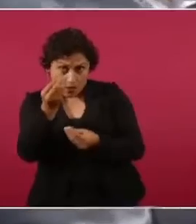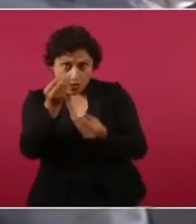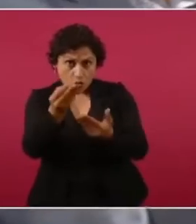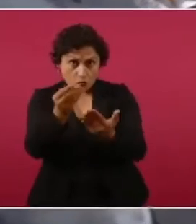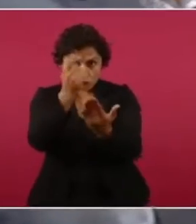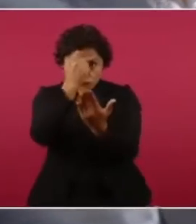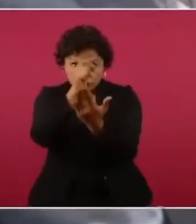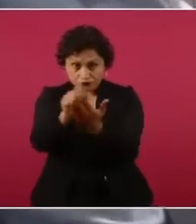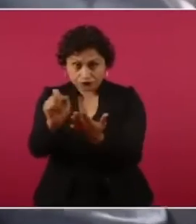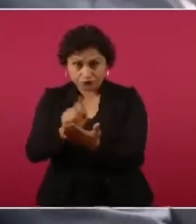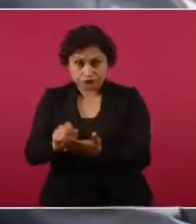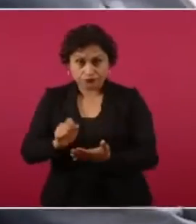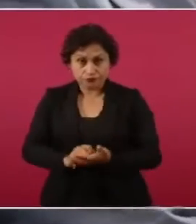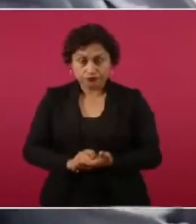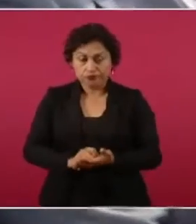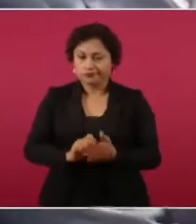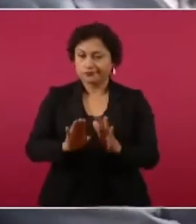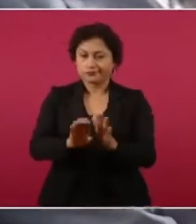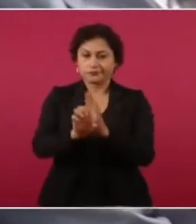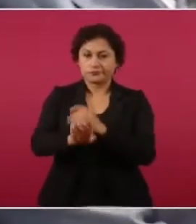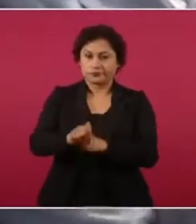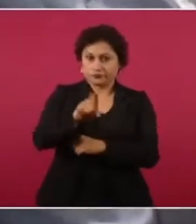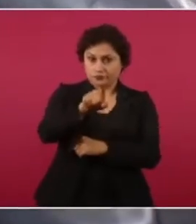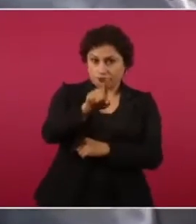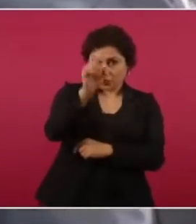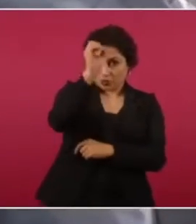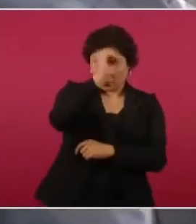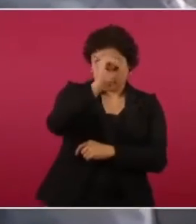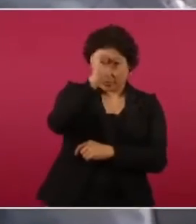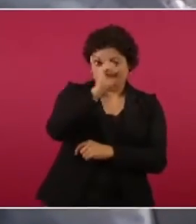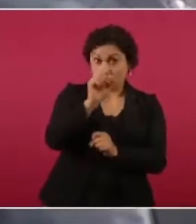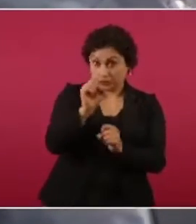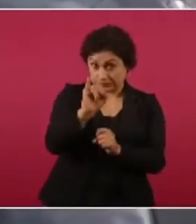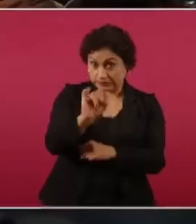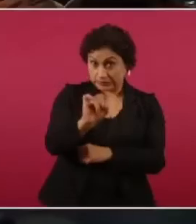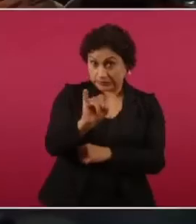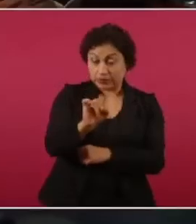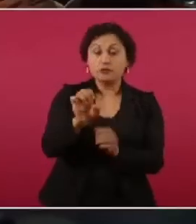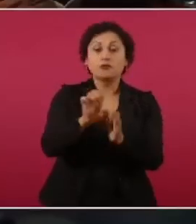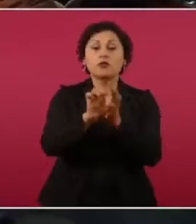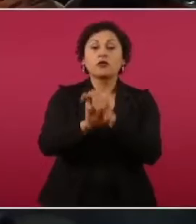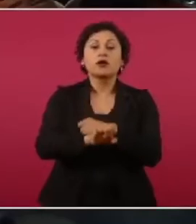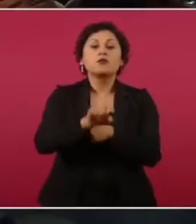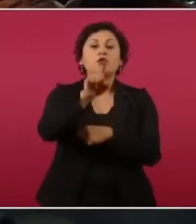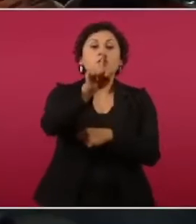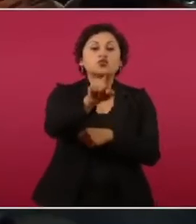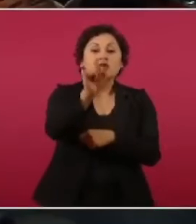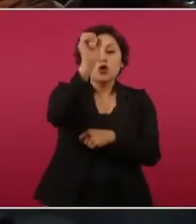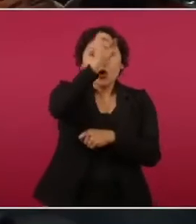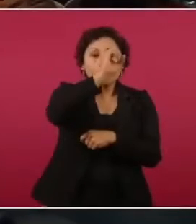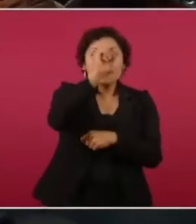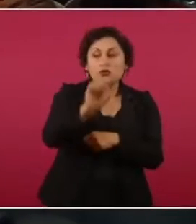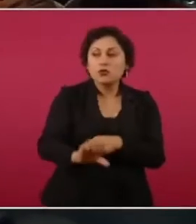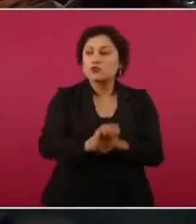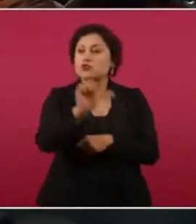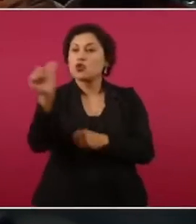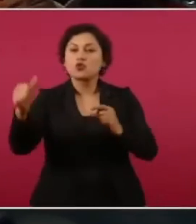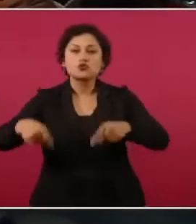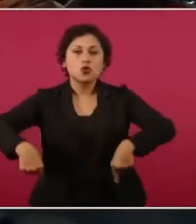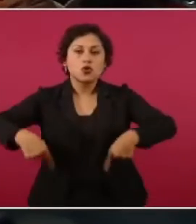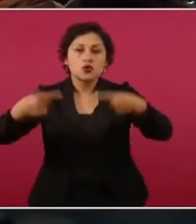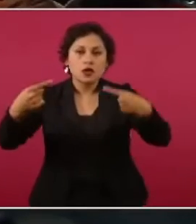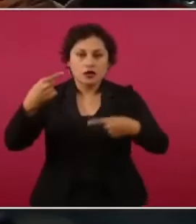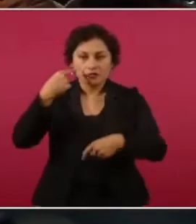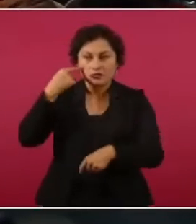que si alguien no está totalmente de acuerdo con usted, ya lo ubica automáticamente en ser conservador,